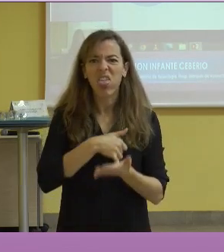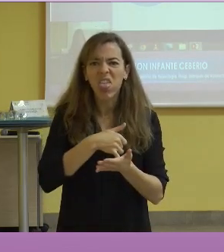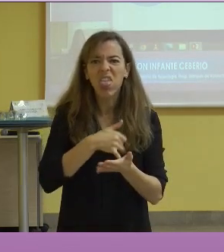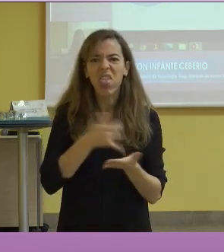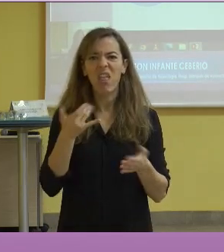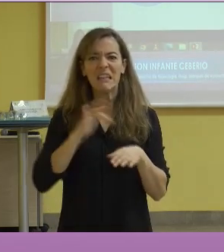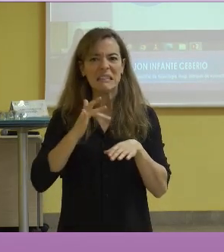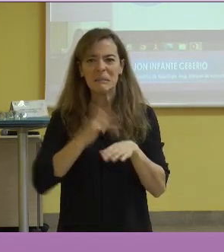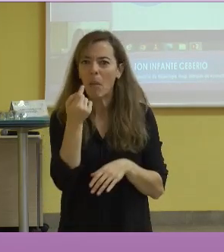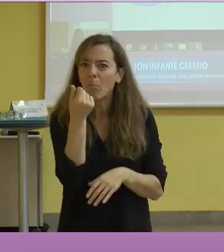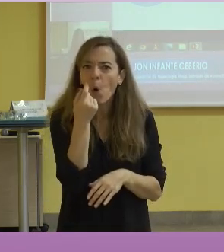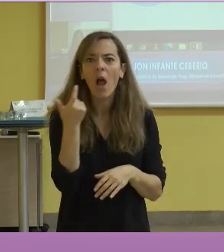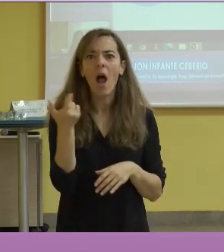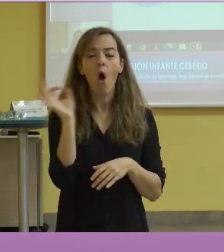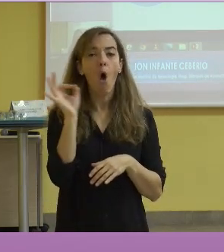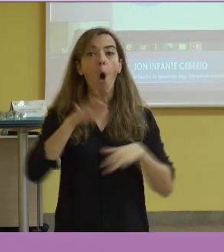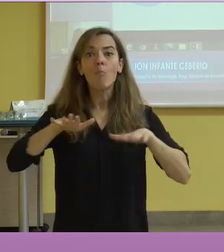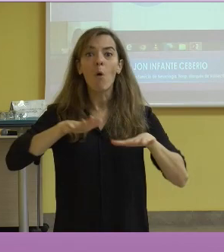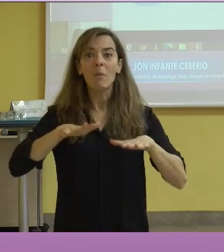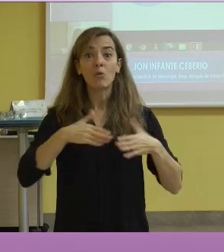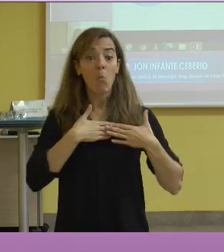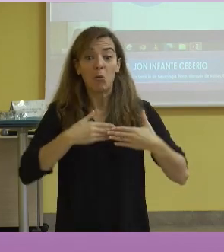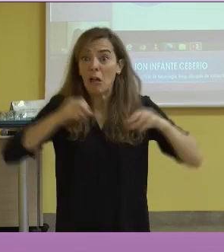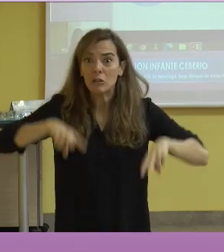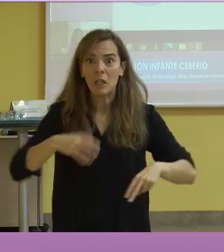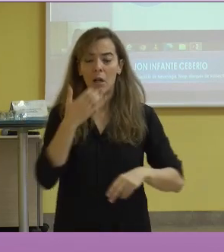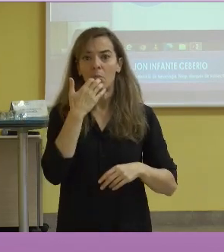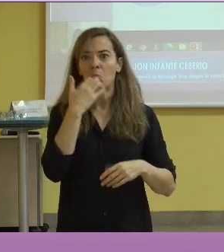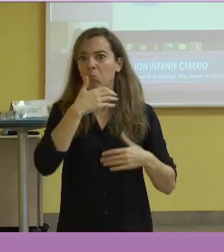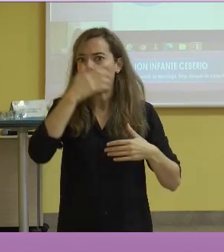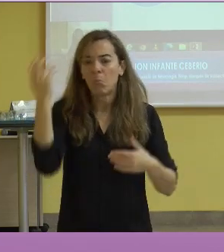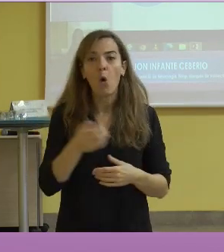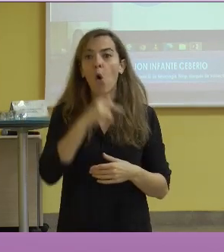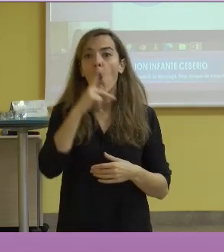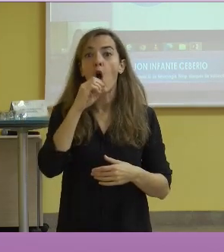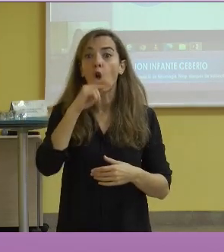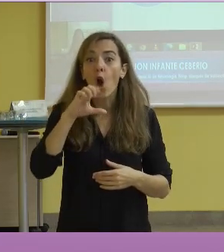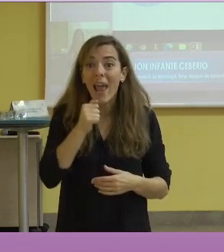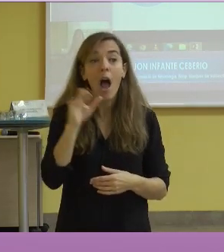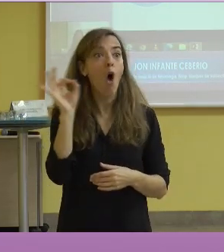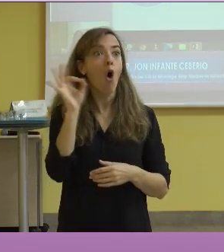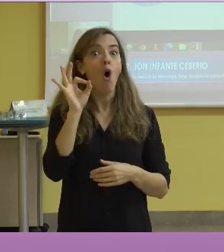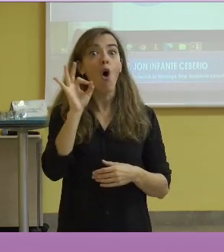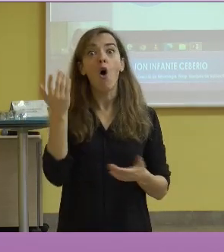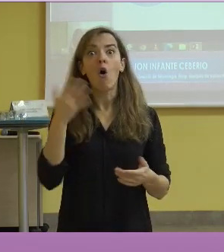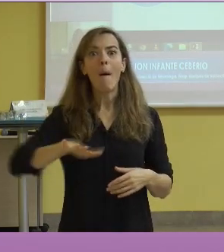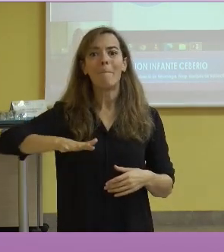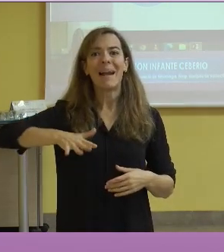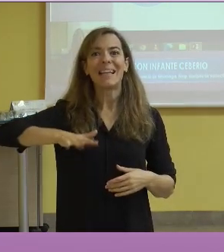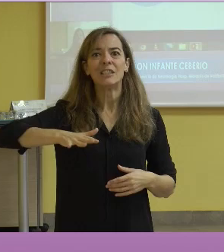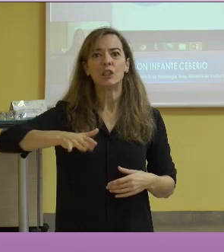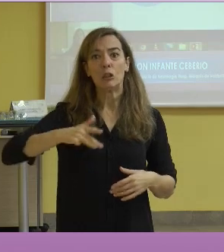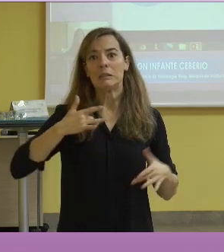sensibilidad, o pueden tener movimientos involuntarios de tipo Corea, o pueden tener síntomas de Parkinson, además de la